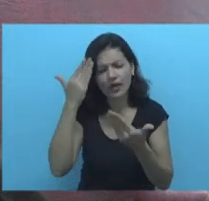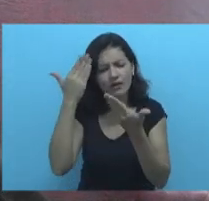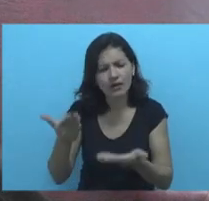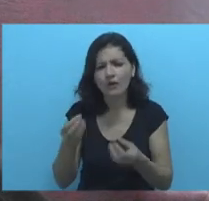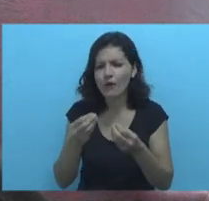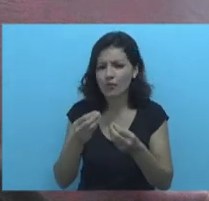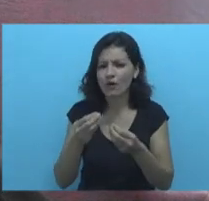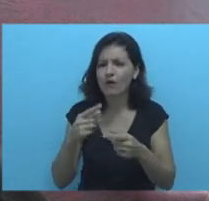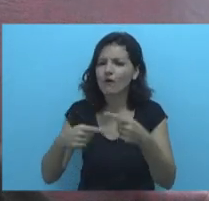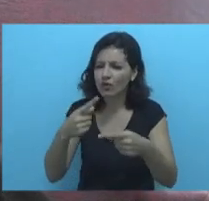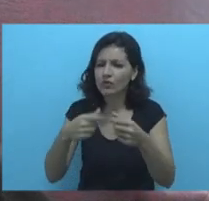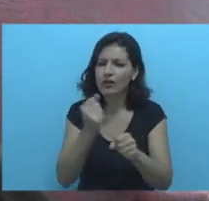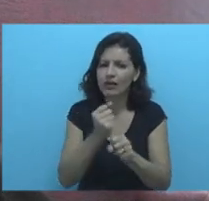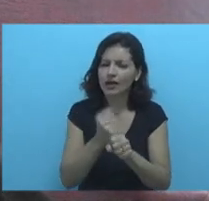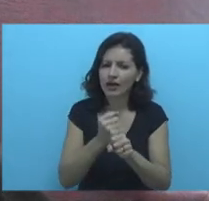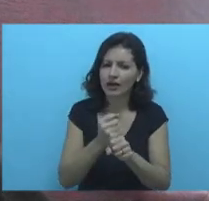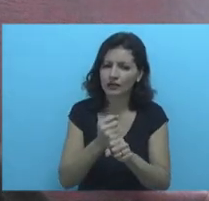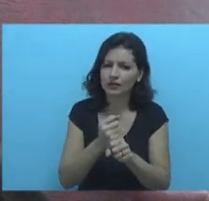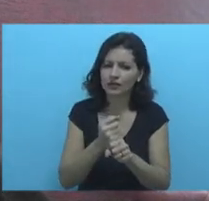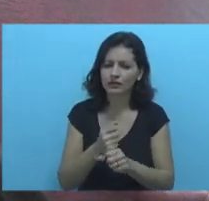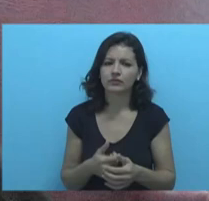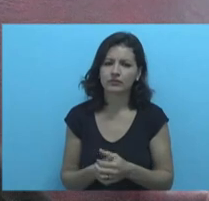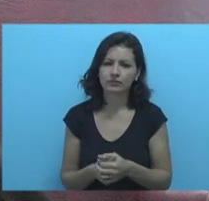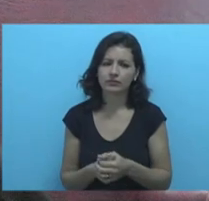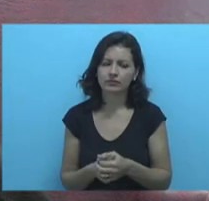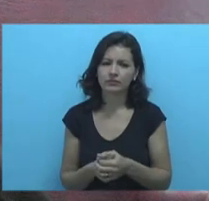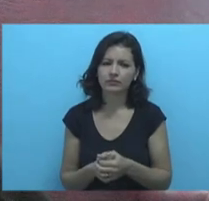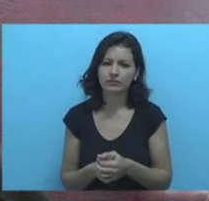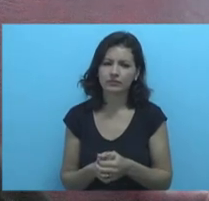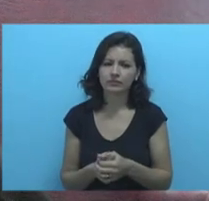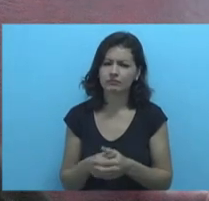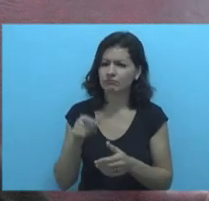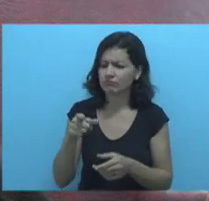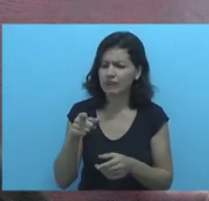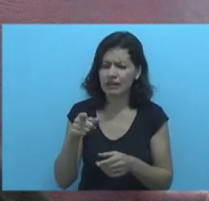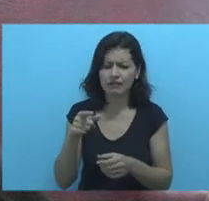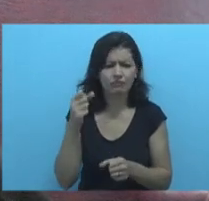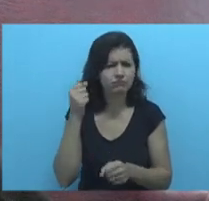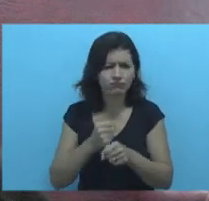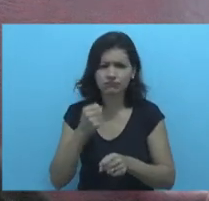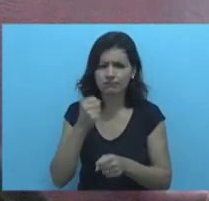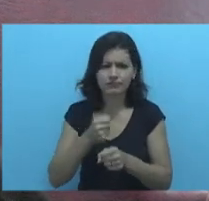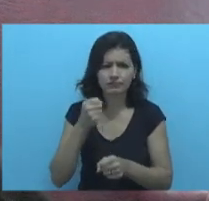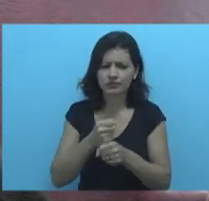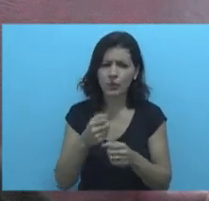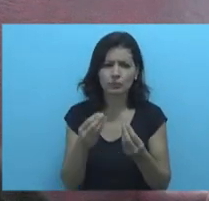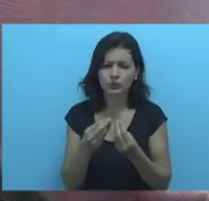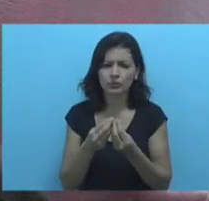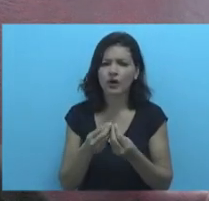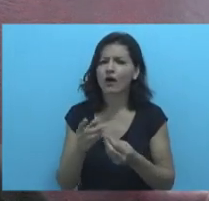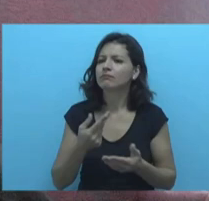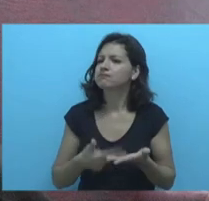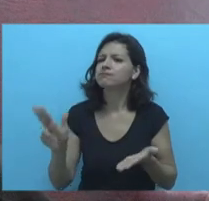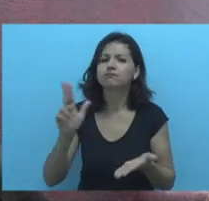seguir haciendo. Ustedes destacaron el trabajo incansable que ha hecho Miguel. Bueno, hay que